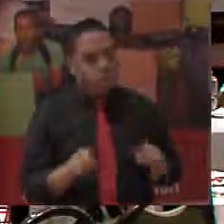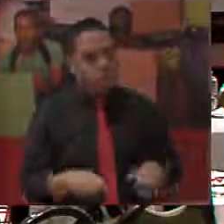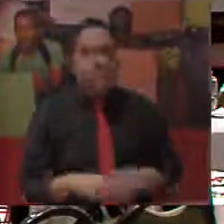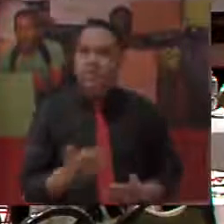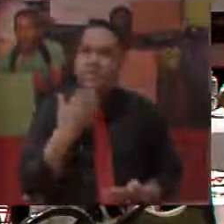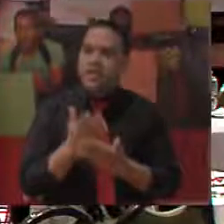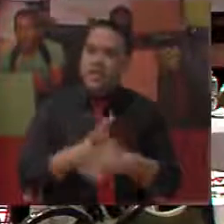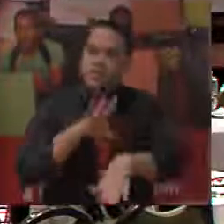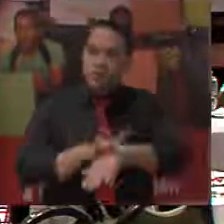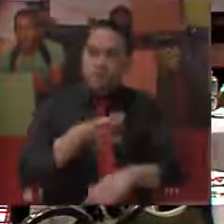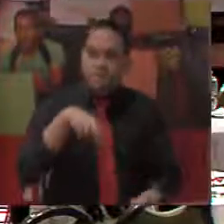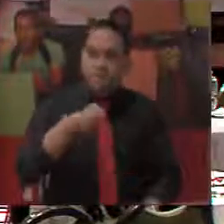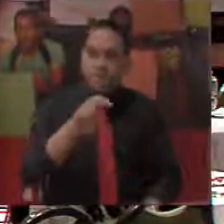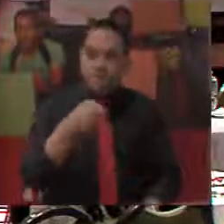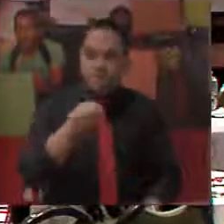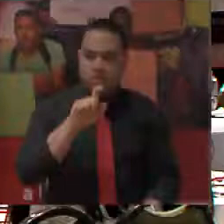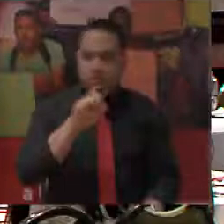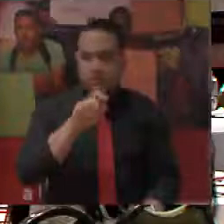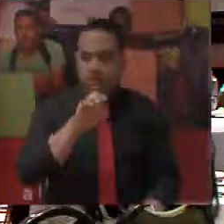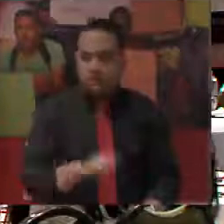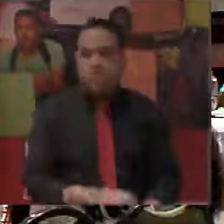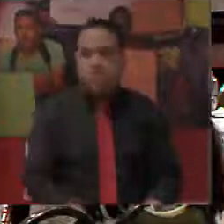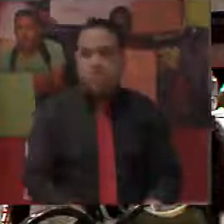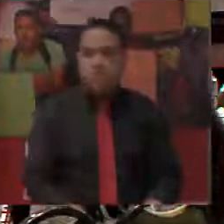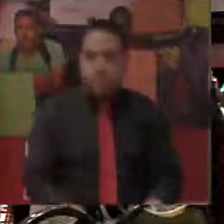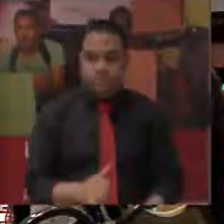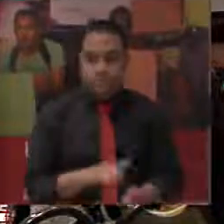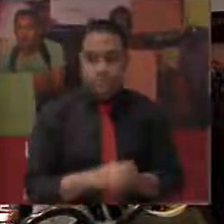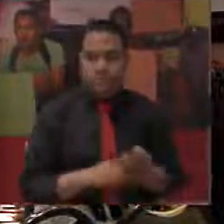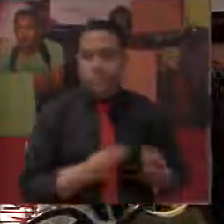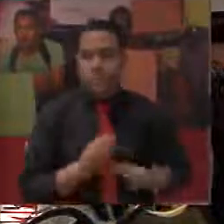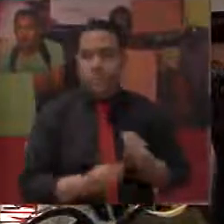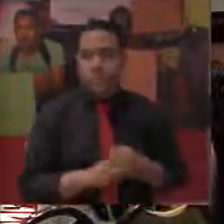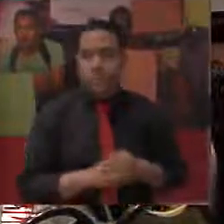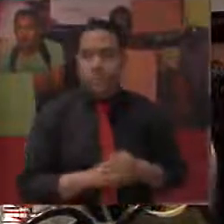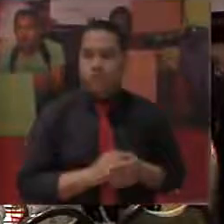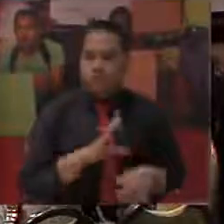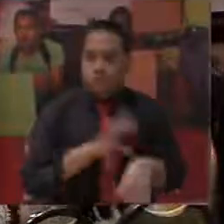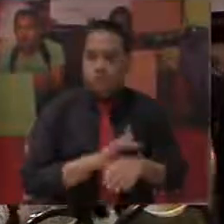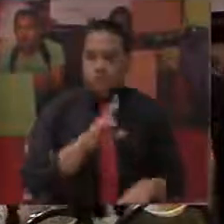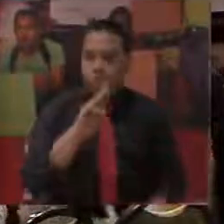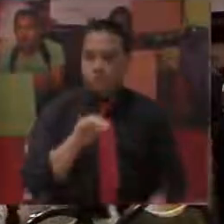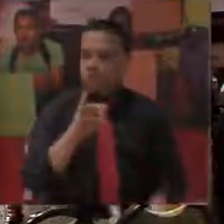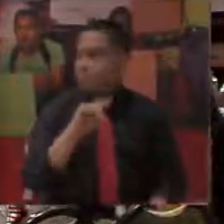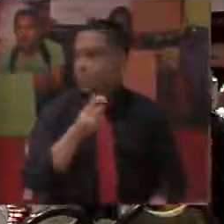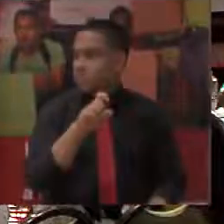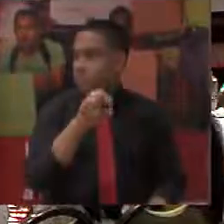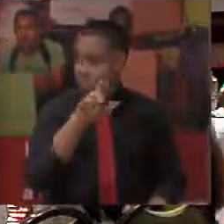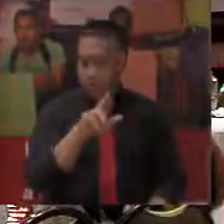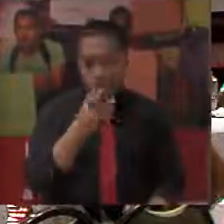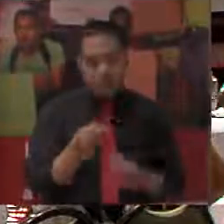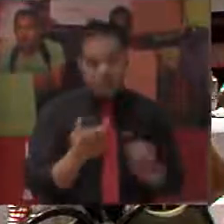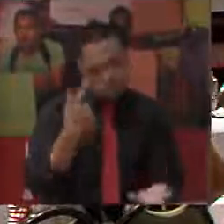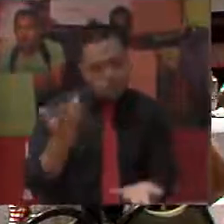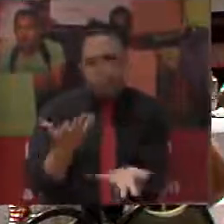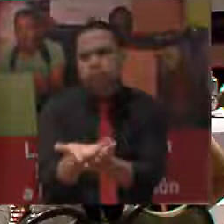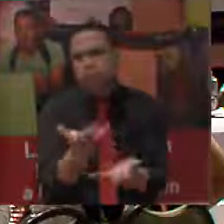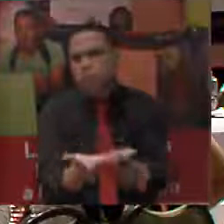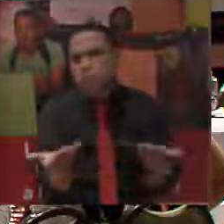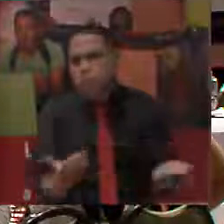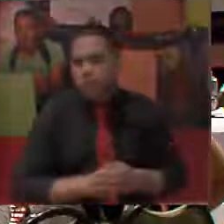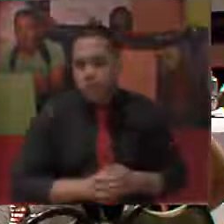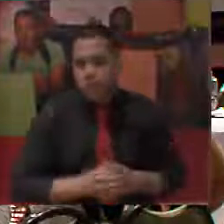Gracias, doctor Peñafor. En esta misma línea, doctor Daniel Millares, ¿cuáles serían esas recomendaciones o cuál cree usted que sería ese